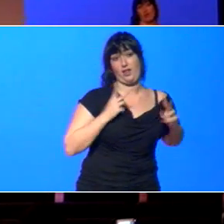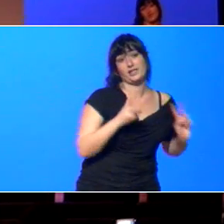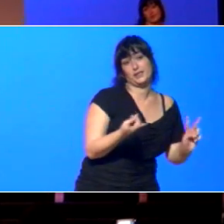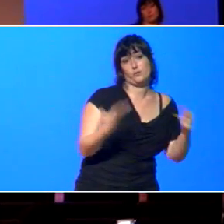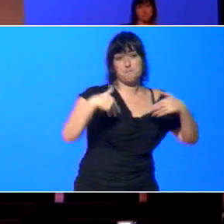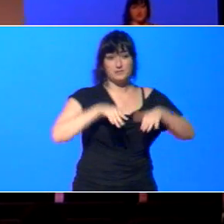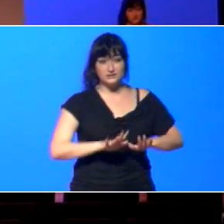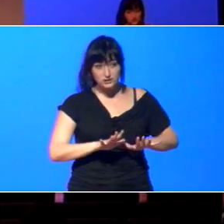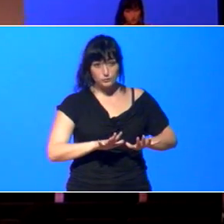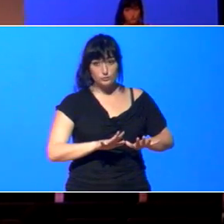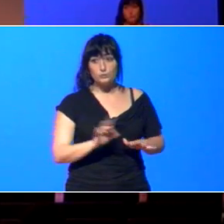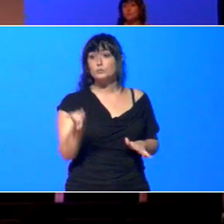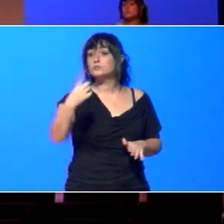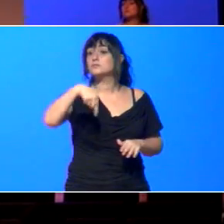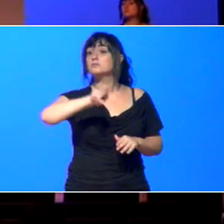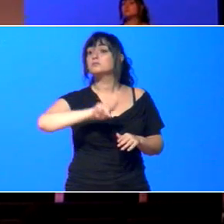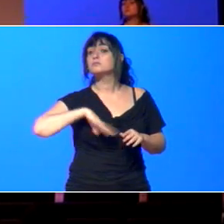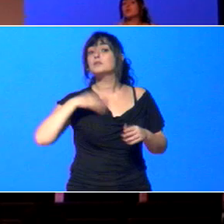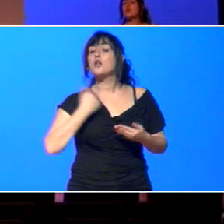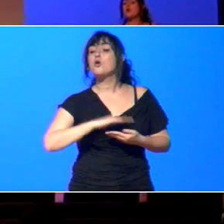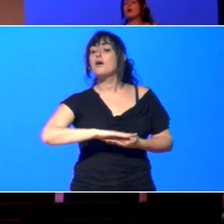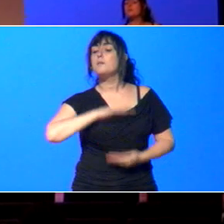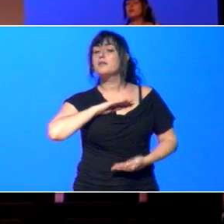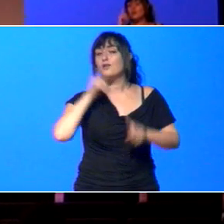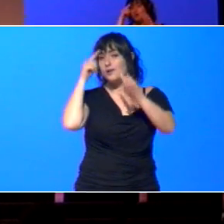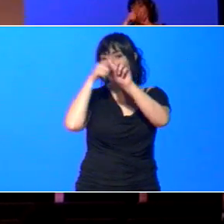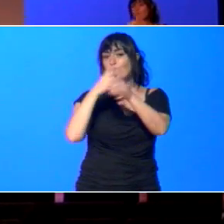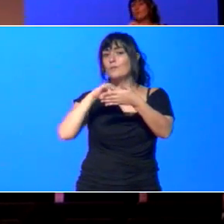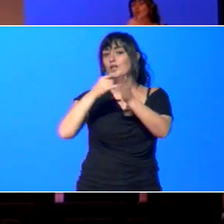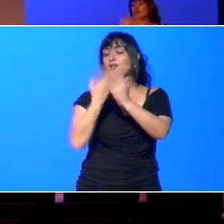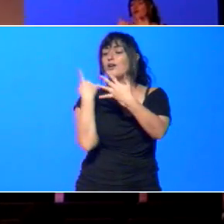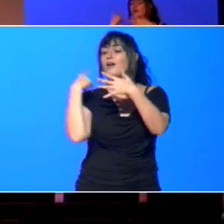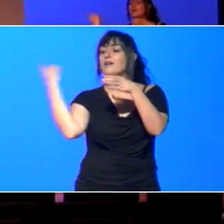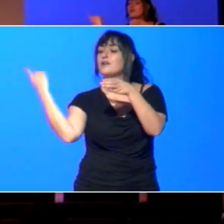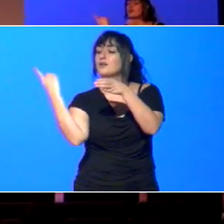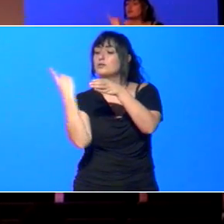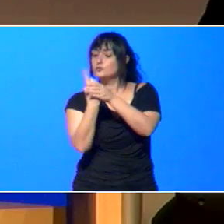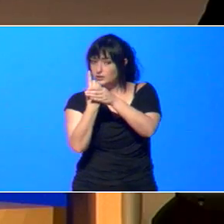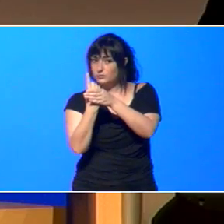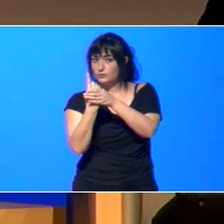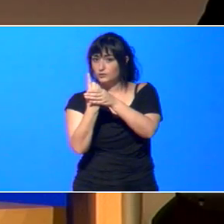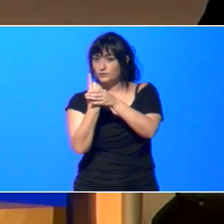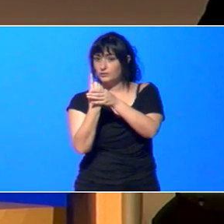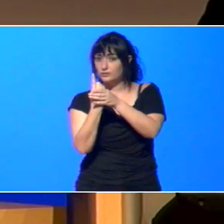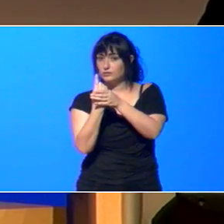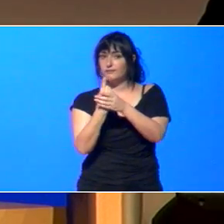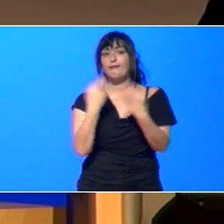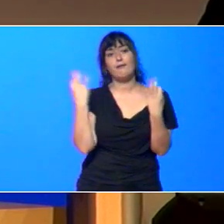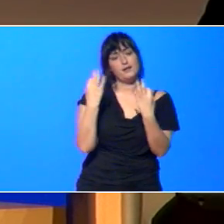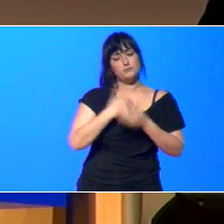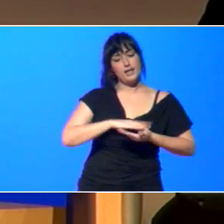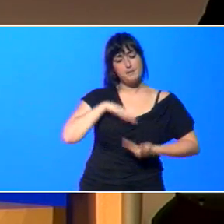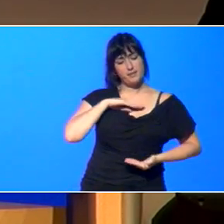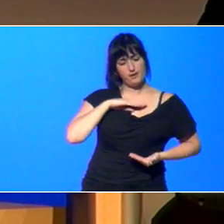esta capacidad de moverse hacia proyectos más inclusivos lo que tienen en común es una fortalecida capacidad de